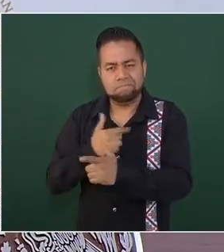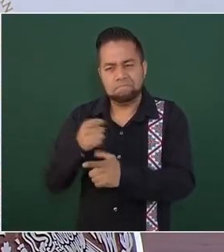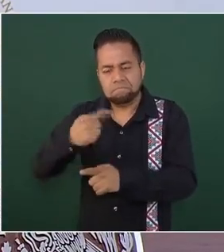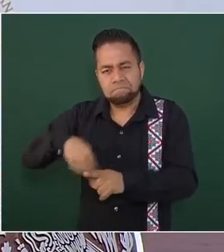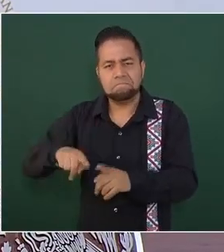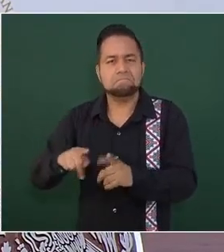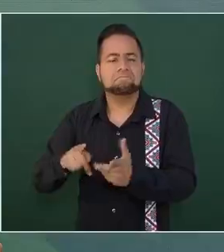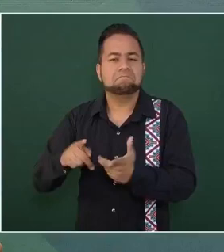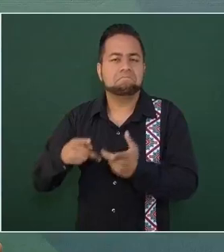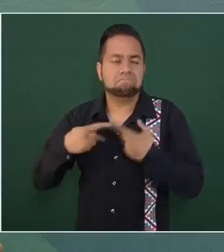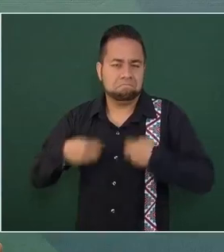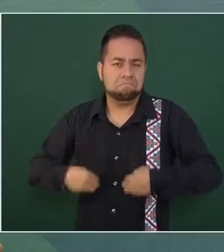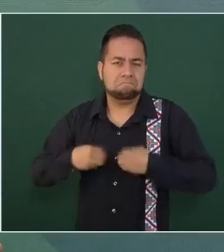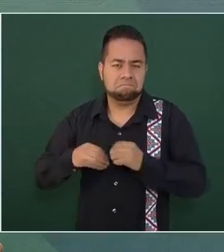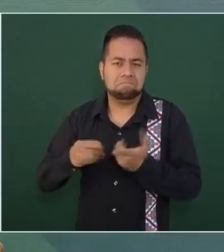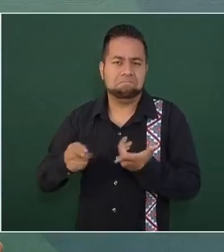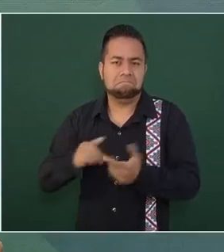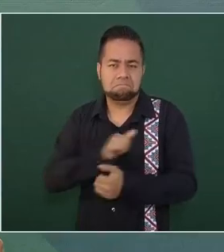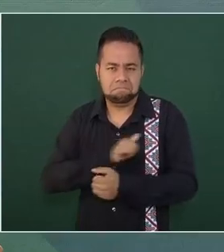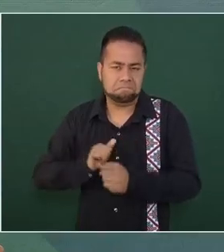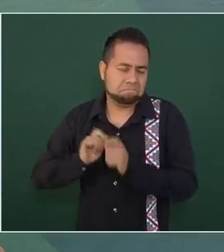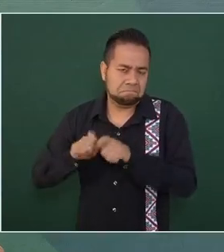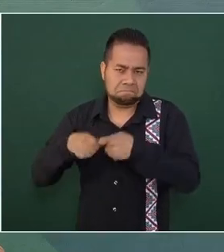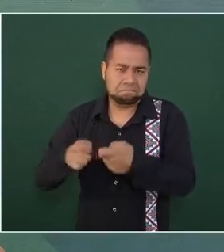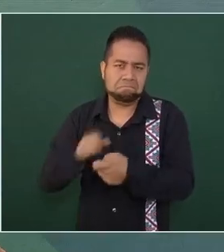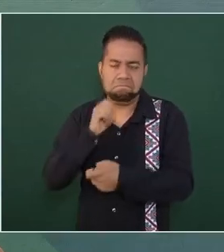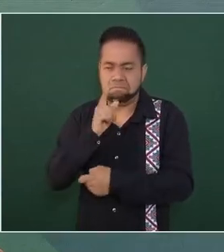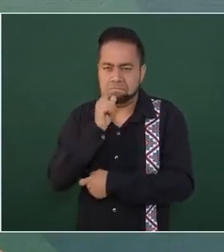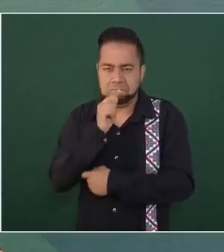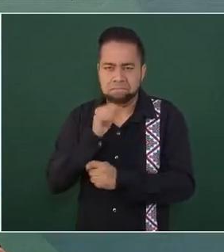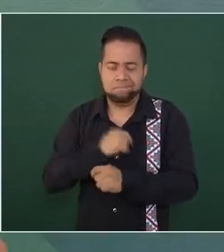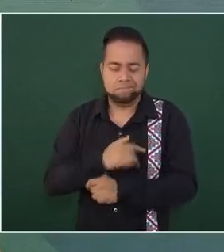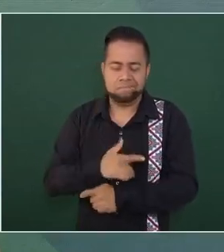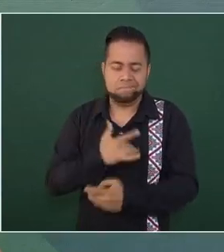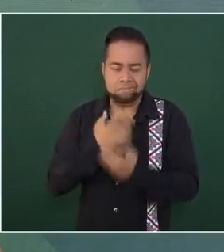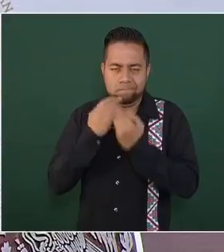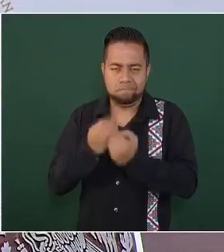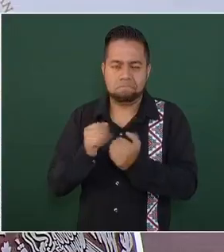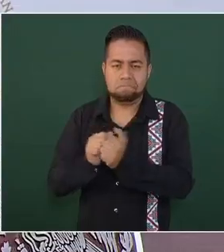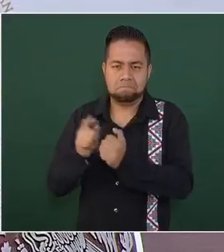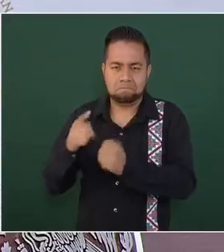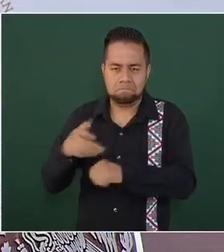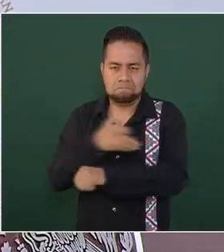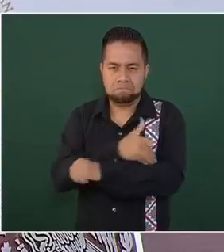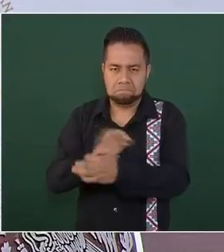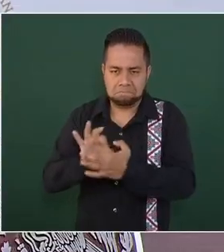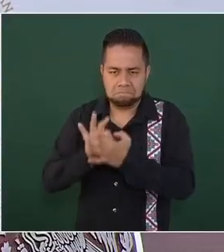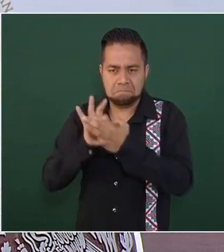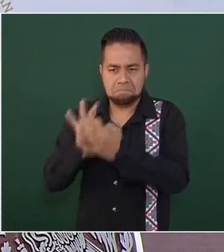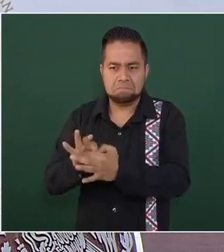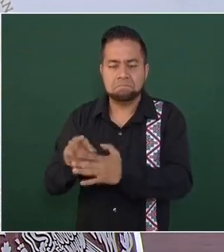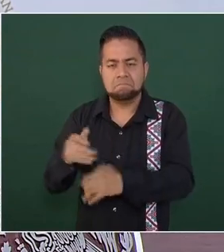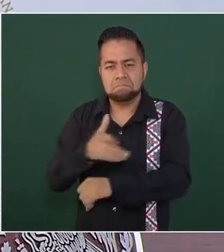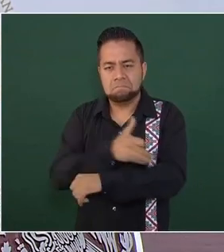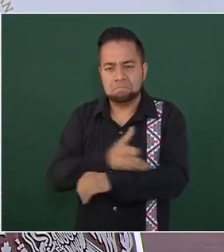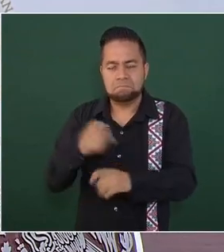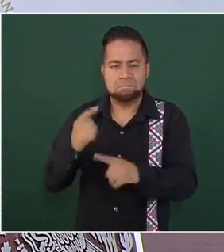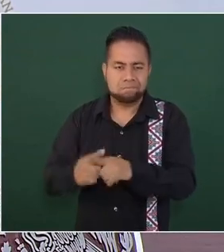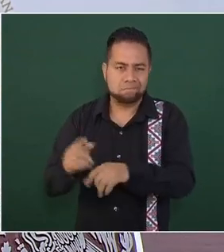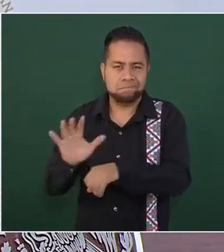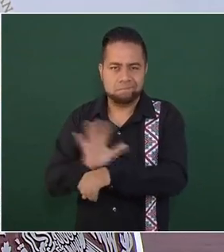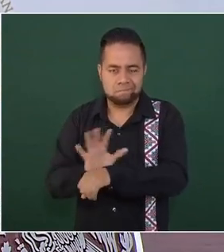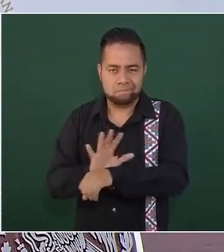comuneros de los agentes asesinados y también de la familia de la cineasta